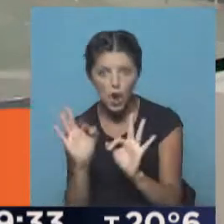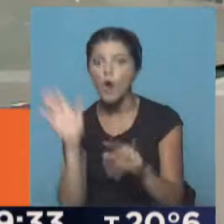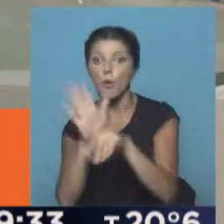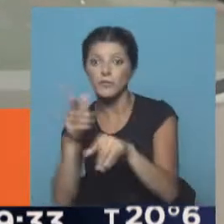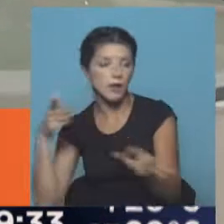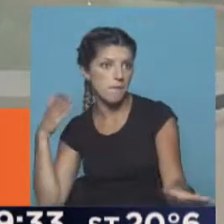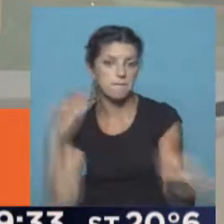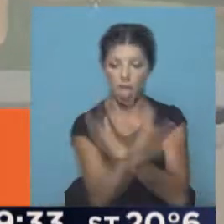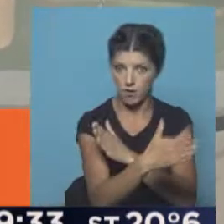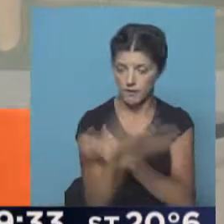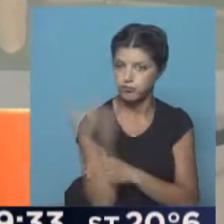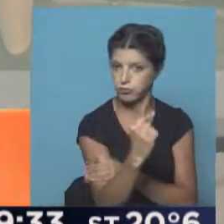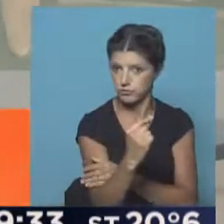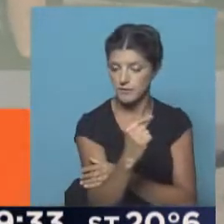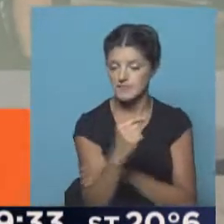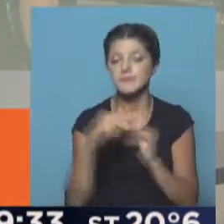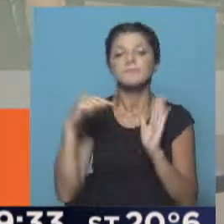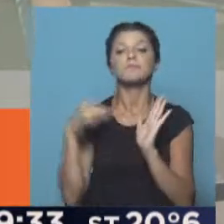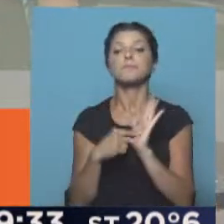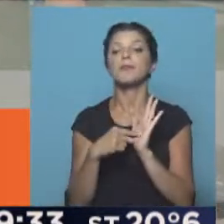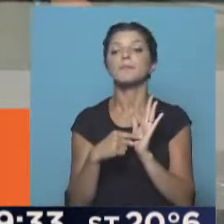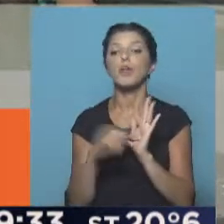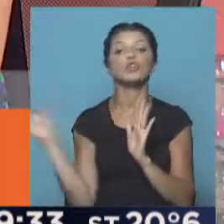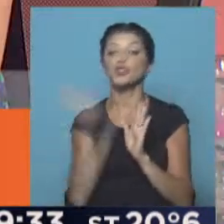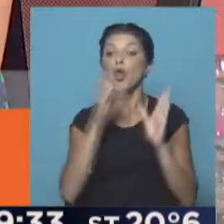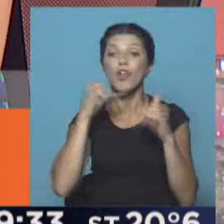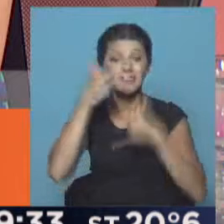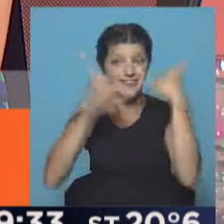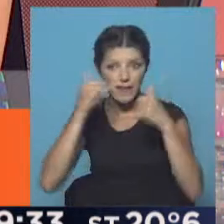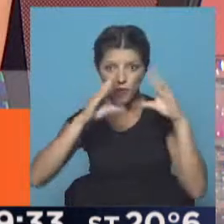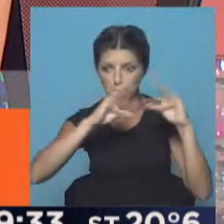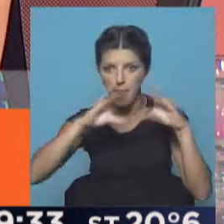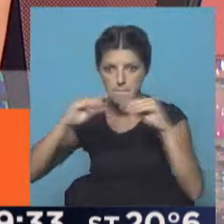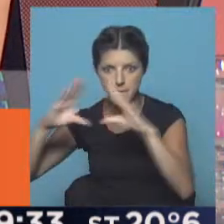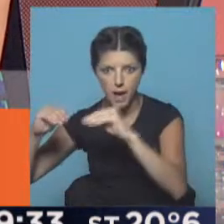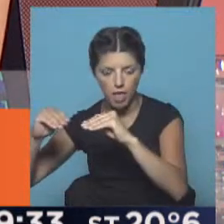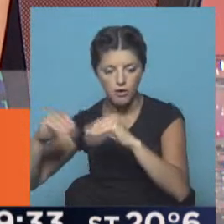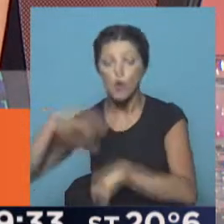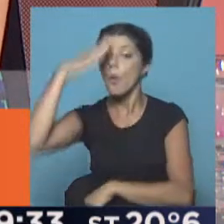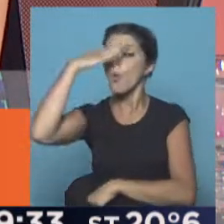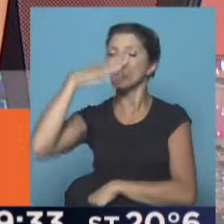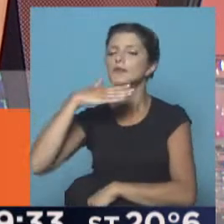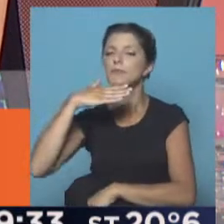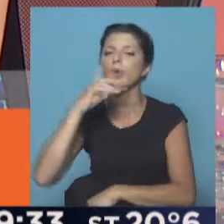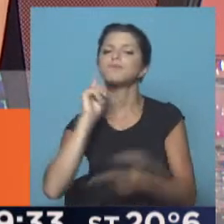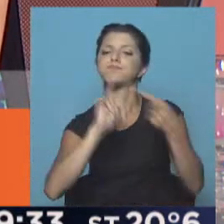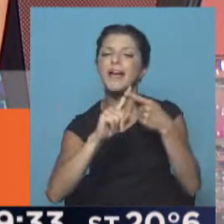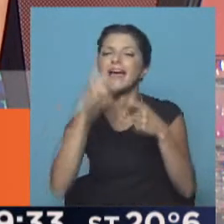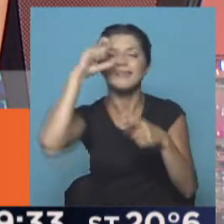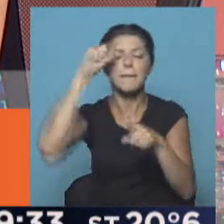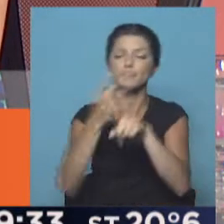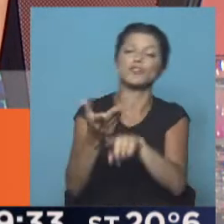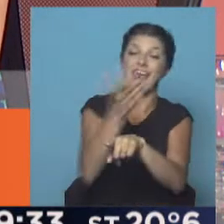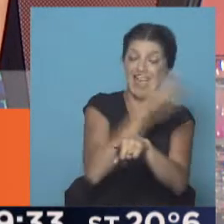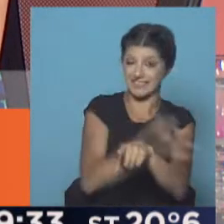lugar, pero no apagó todas sus comunicaciones, y el último contacto que tuvo fue 10 minutos antes de que la policía